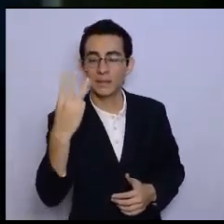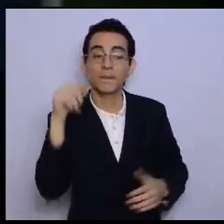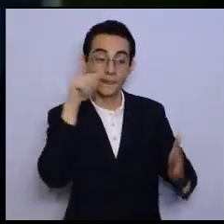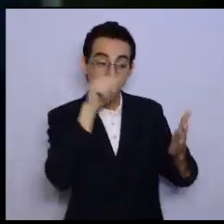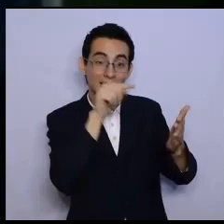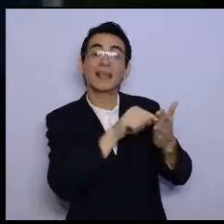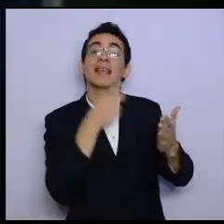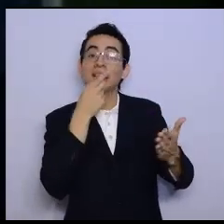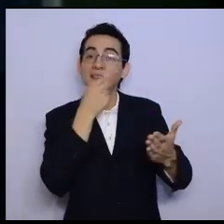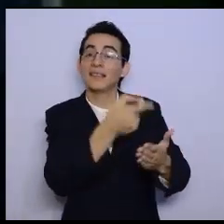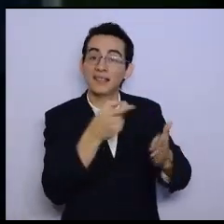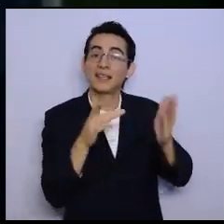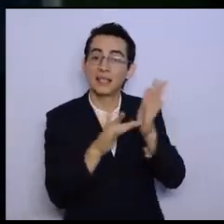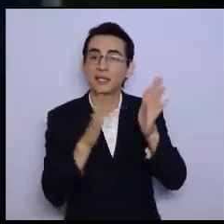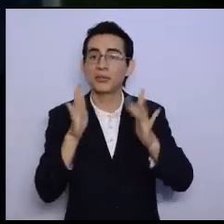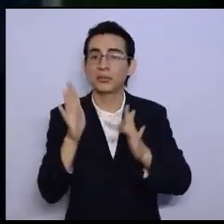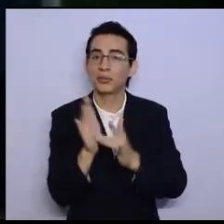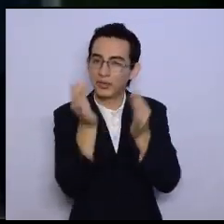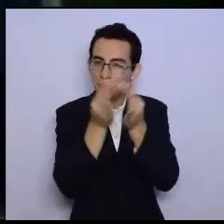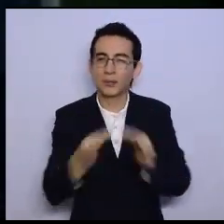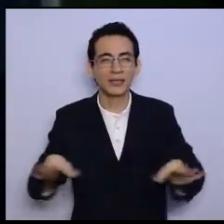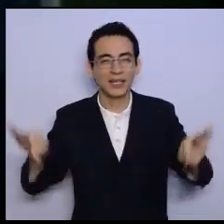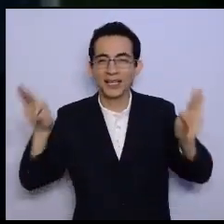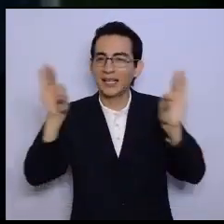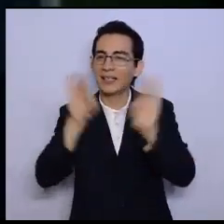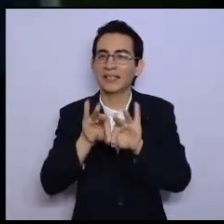ahí Jesús dice algo muy importante.